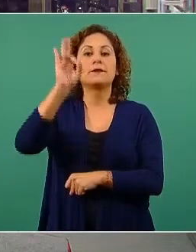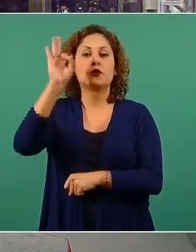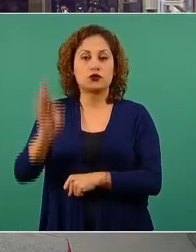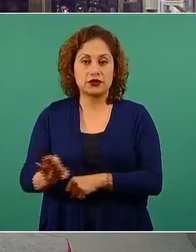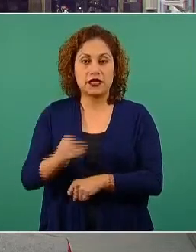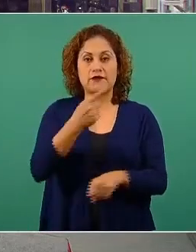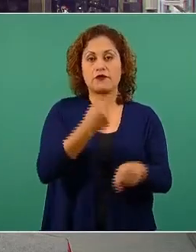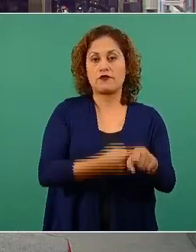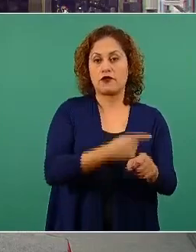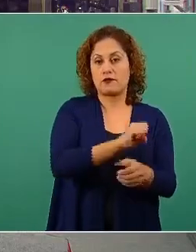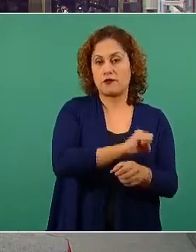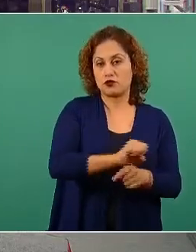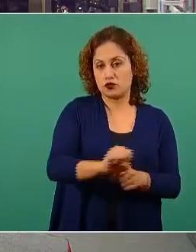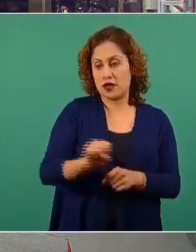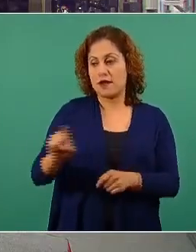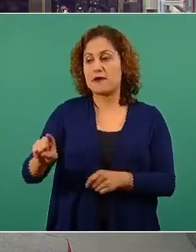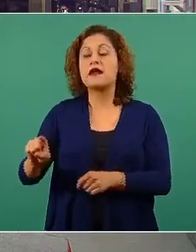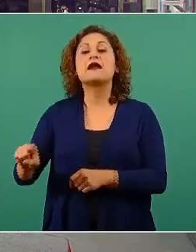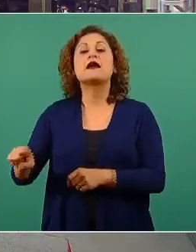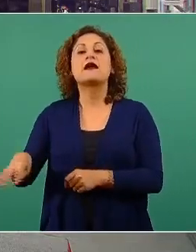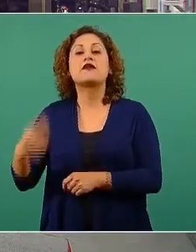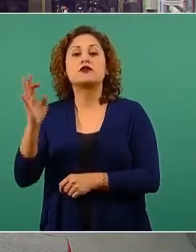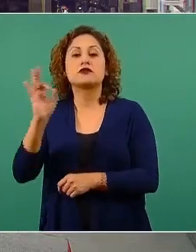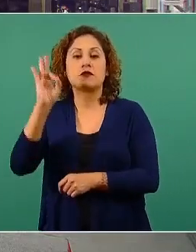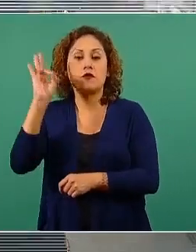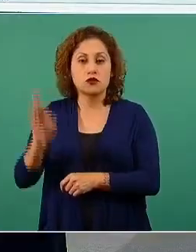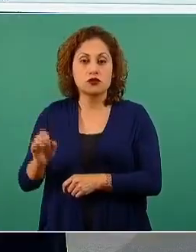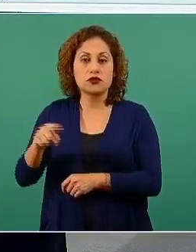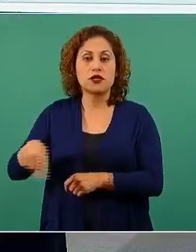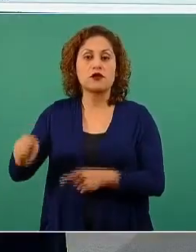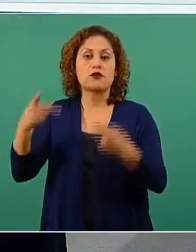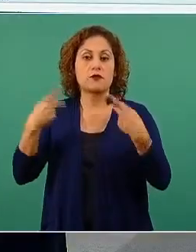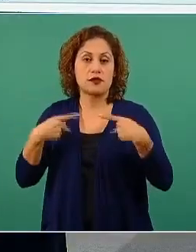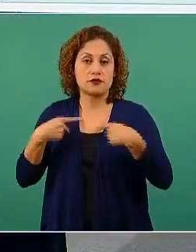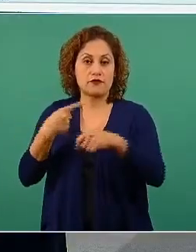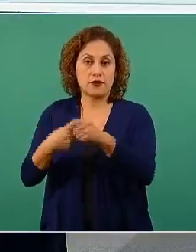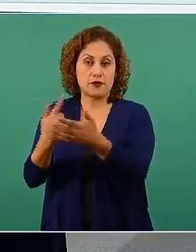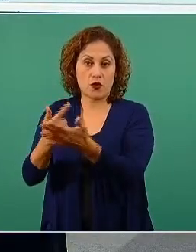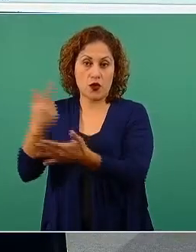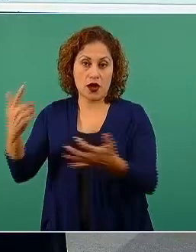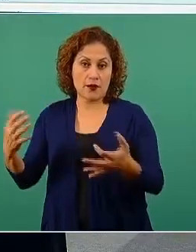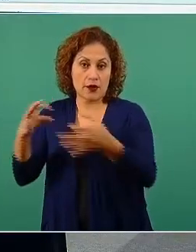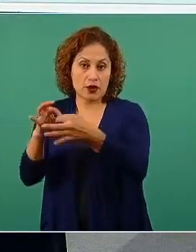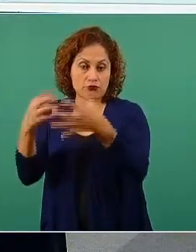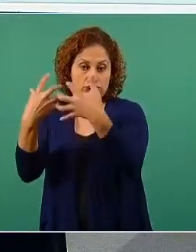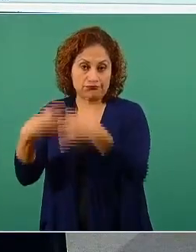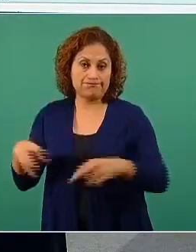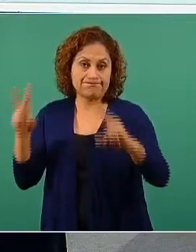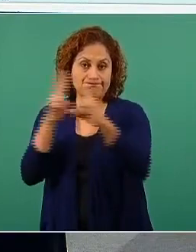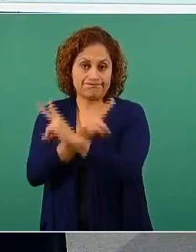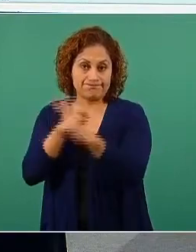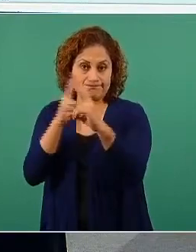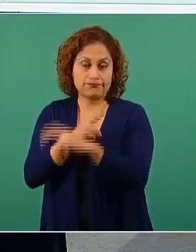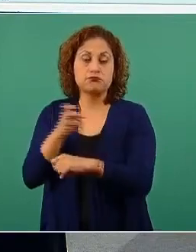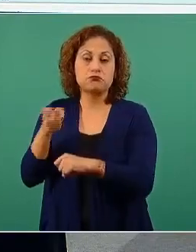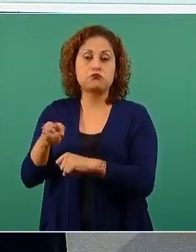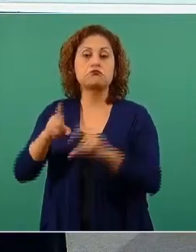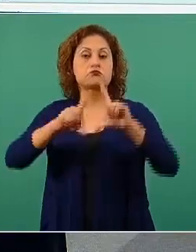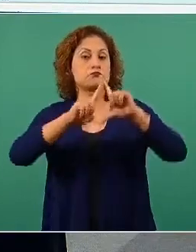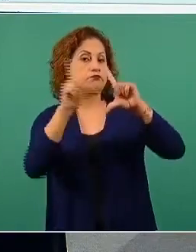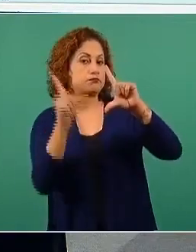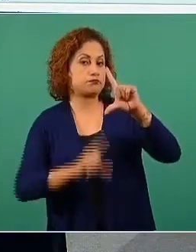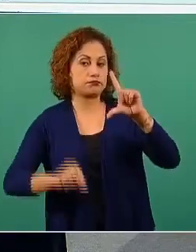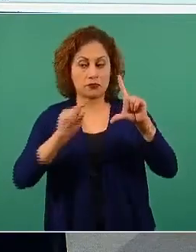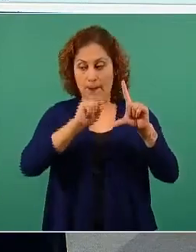generales, 14% para las camas con ventilador, y obviamente esto se distribuye en las 32 entidades federativas,